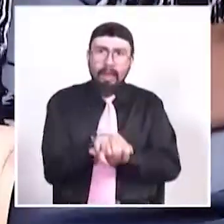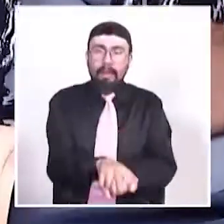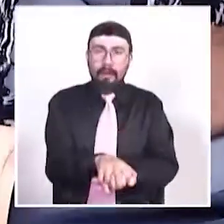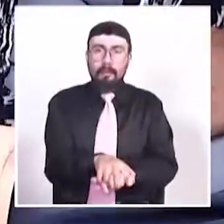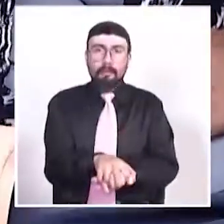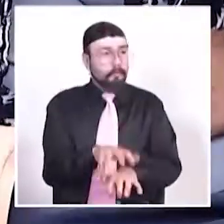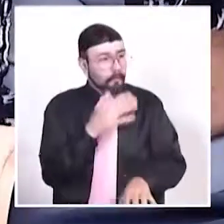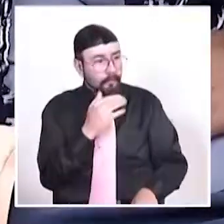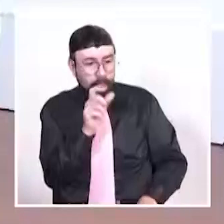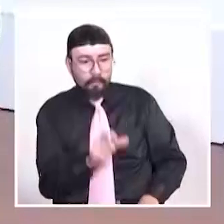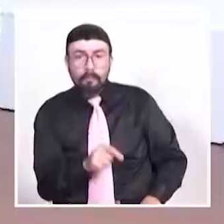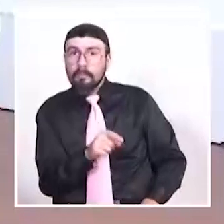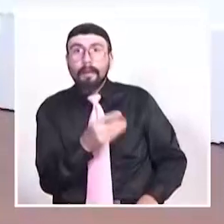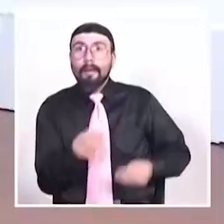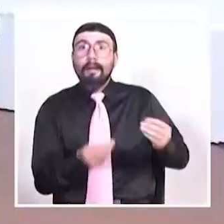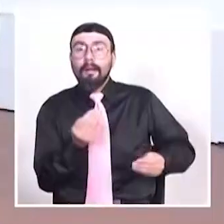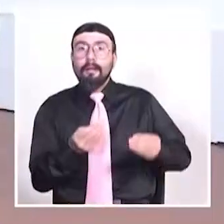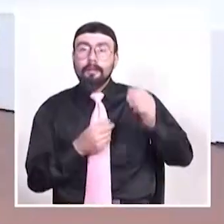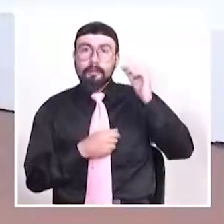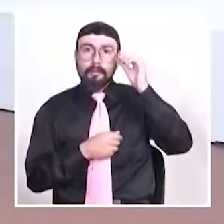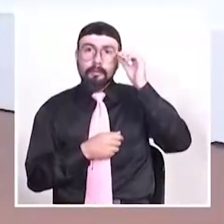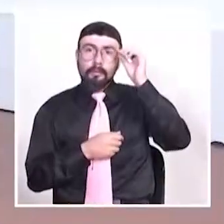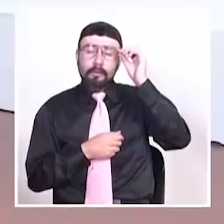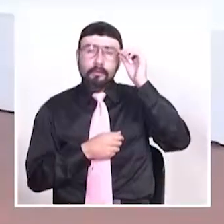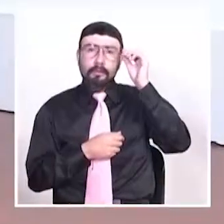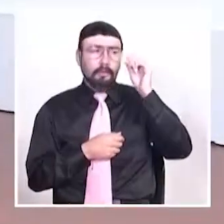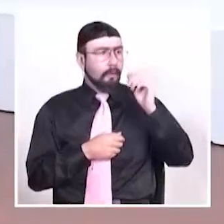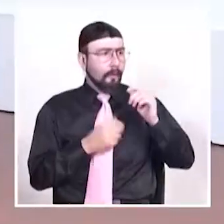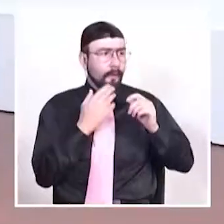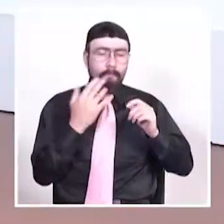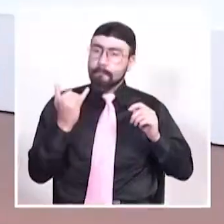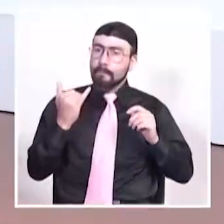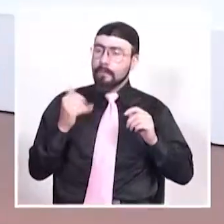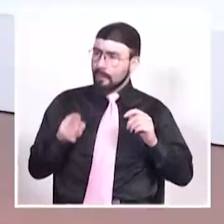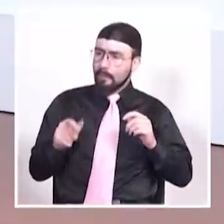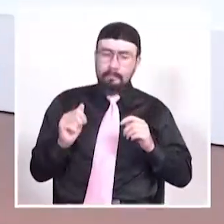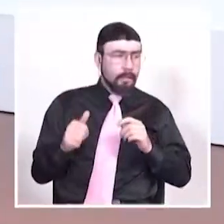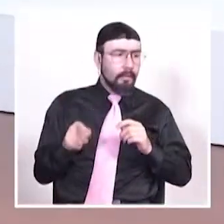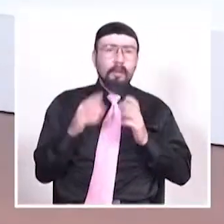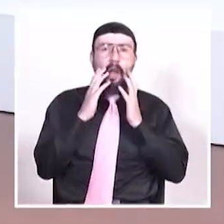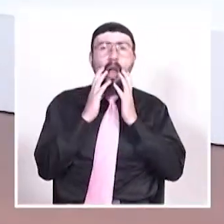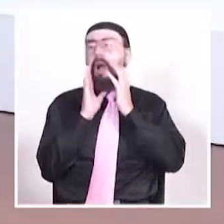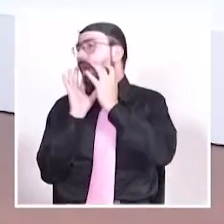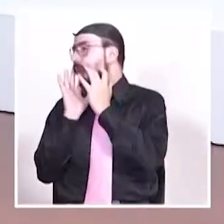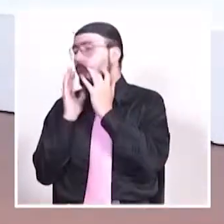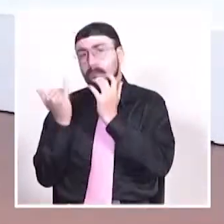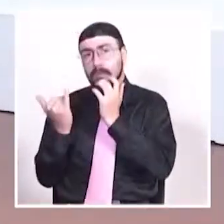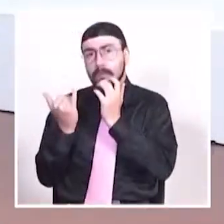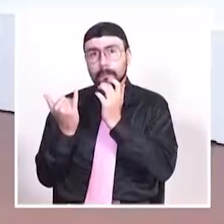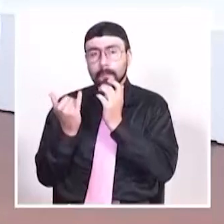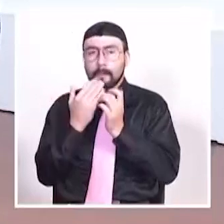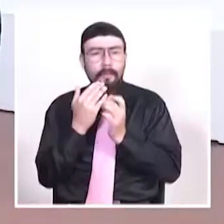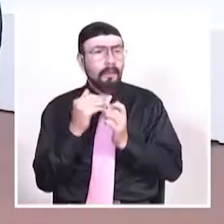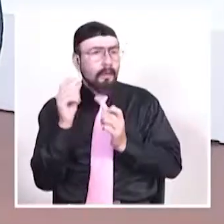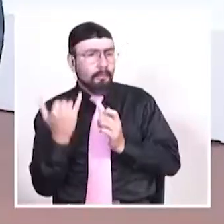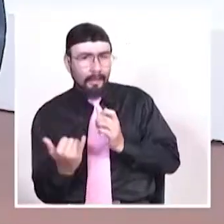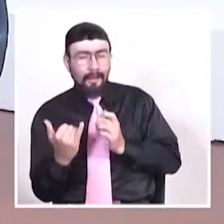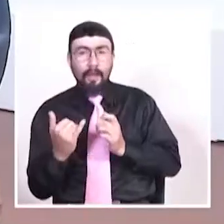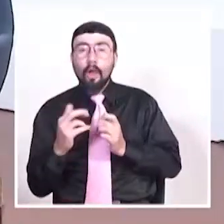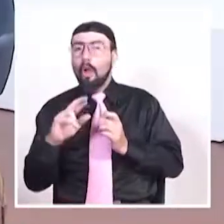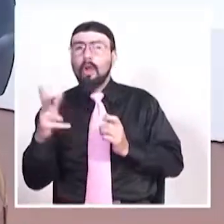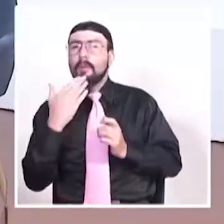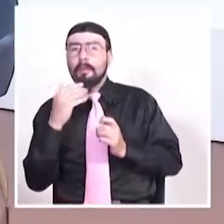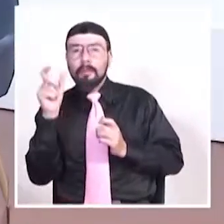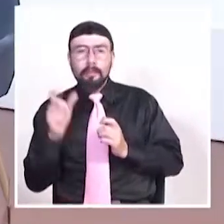el paciente, bueno, la posición de la cabeza es en esa posición, de lado. Hay una persona encargada de la vía aérea y aquí